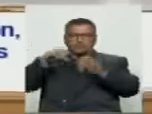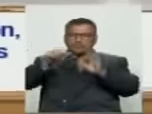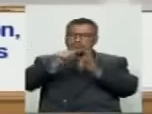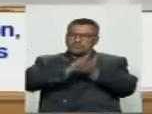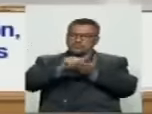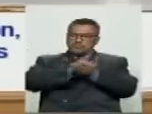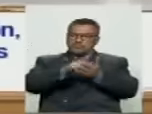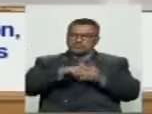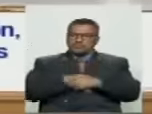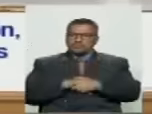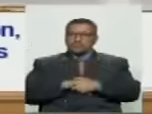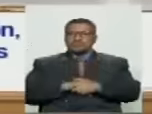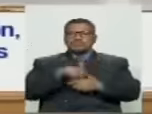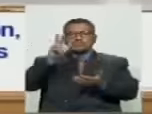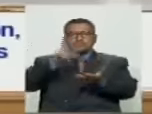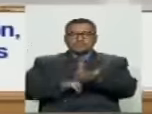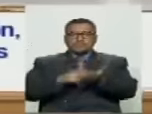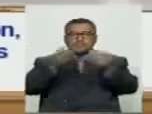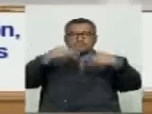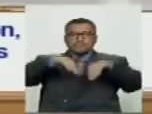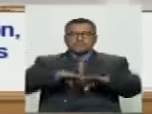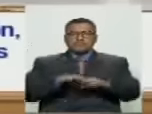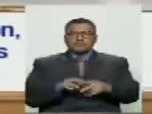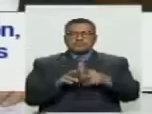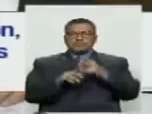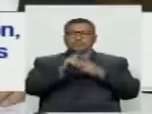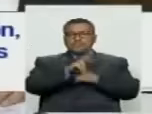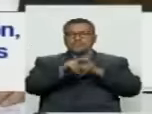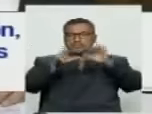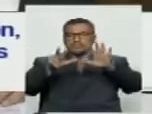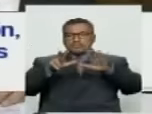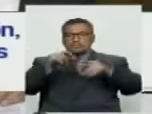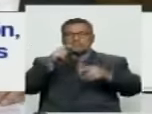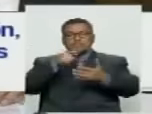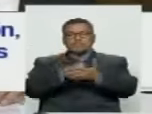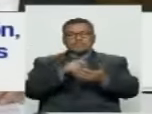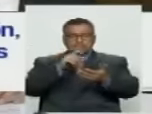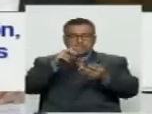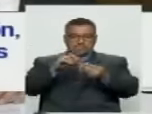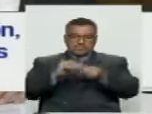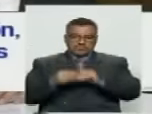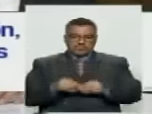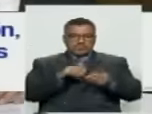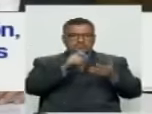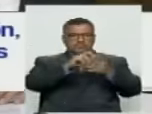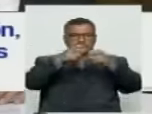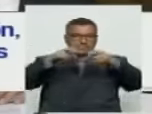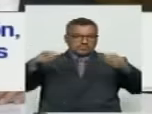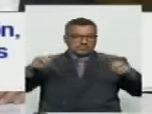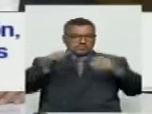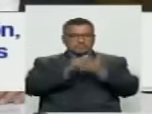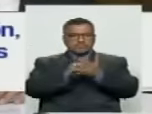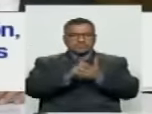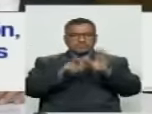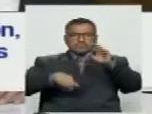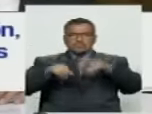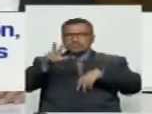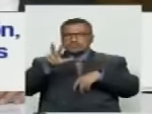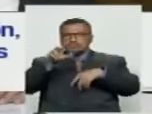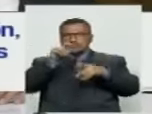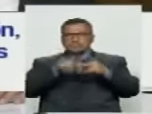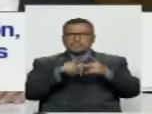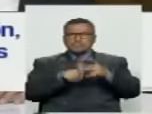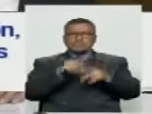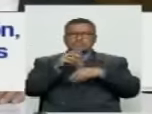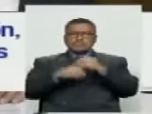artículo. Aprobado. Siguiente. Vigésimo octavo. Se sugiere aprobar con modificación la denominación del epígrafe del artículo 13, quedando redactado